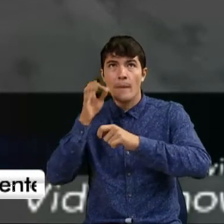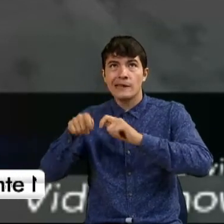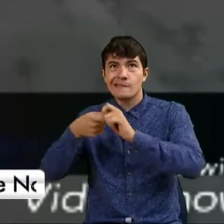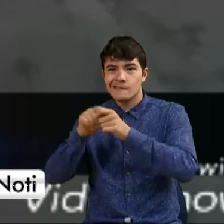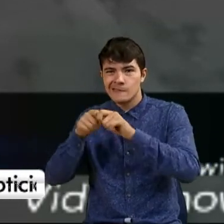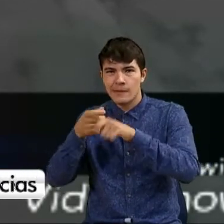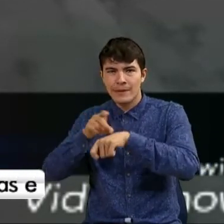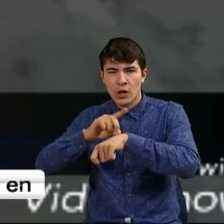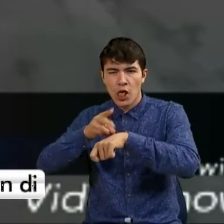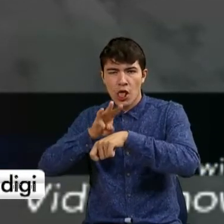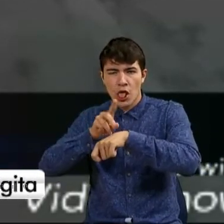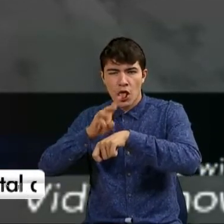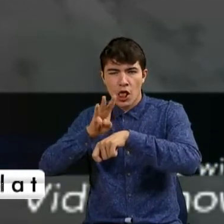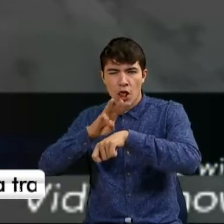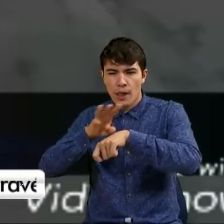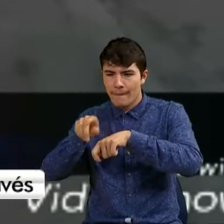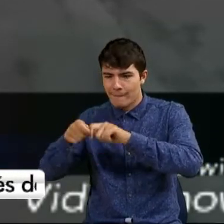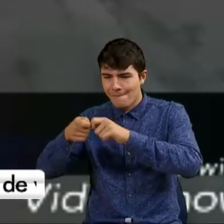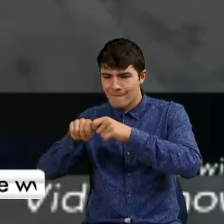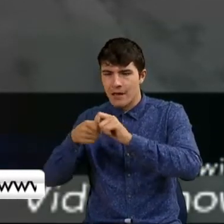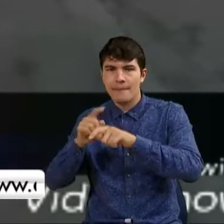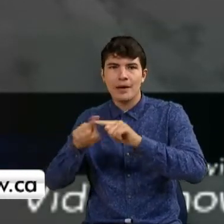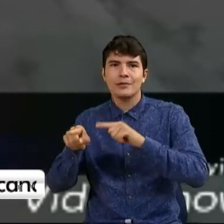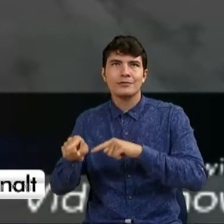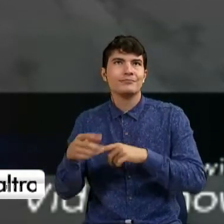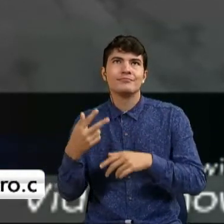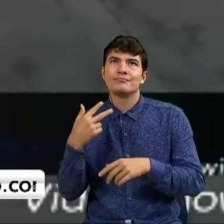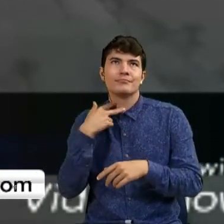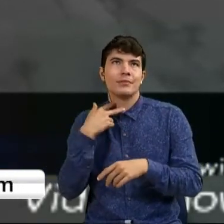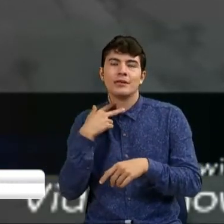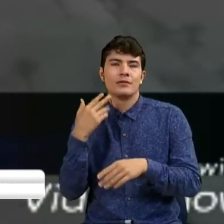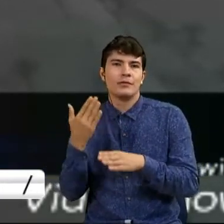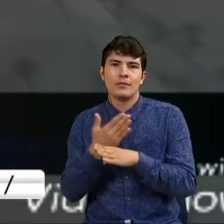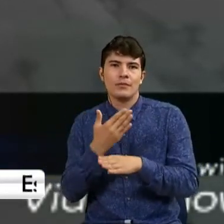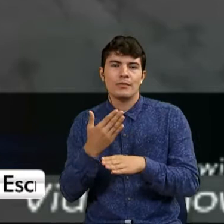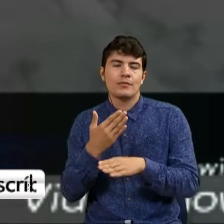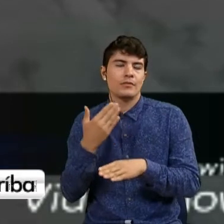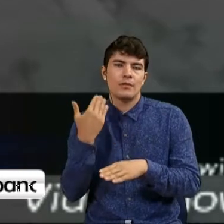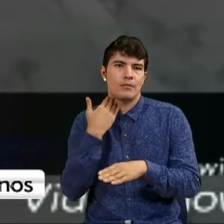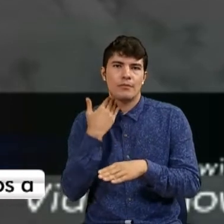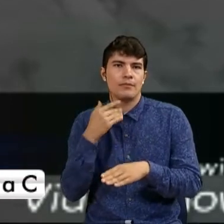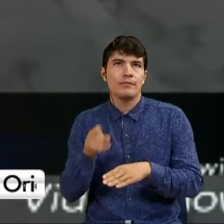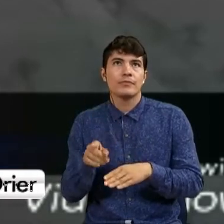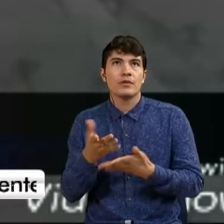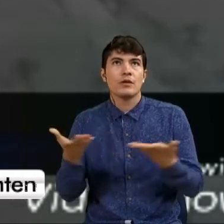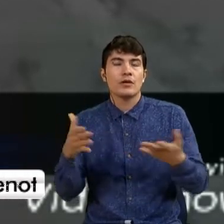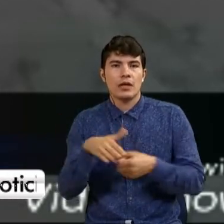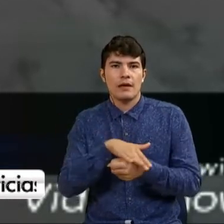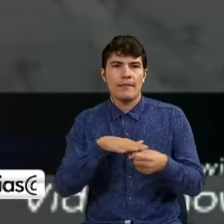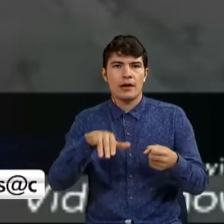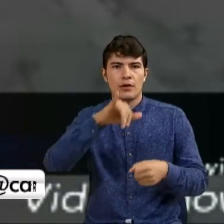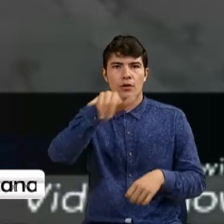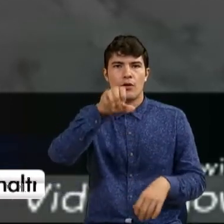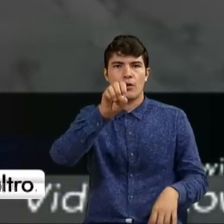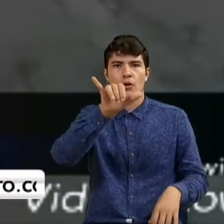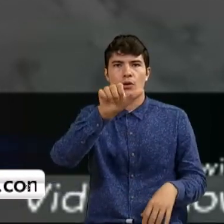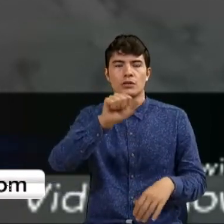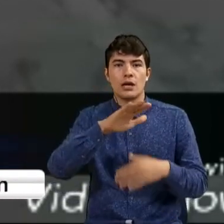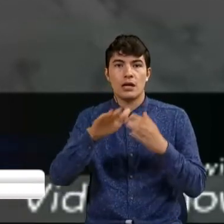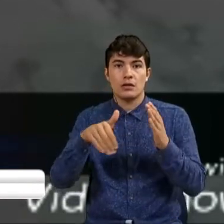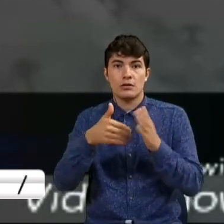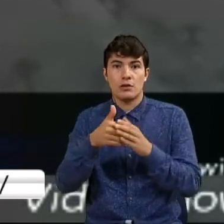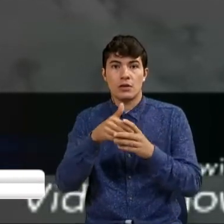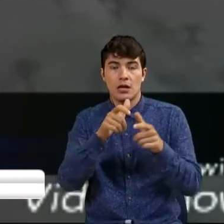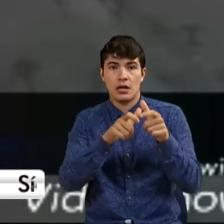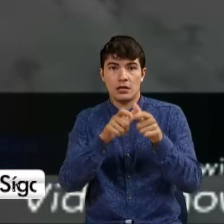varios minutos tratar de abrir las cerraduras, pero al final no pudo lograr su cometido. El hecho sucedió en el barrio La Joya. Las autoridades fueron